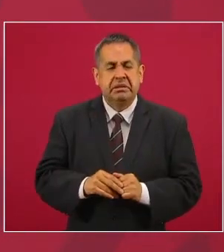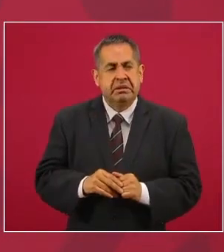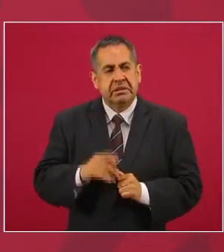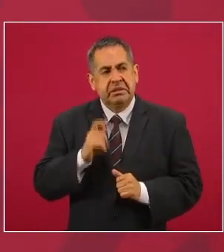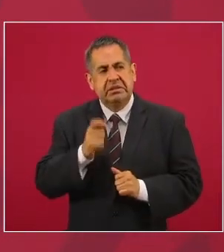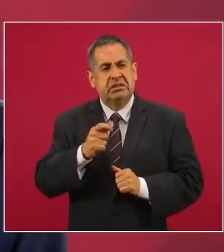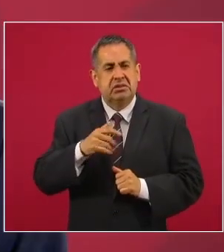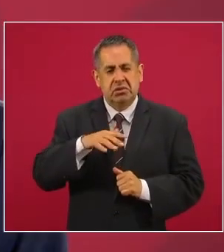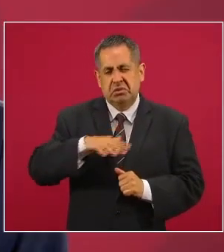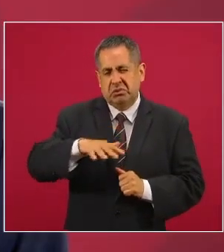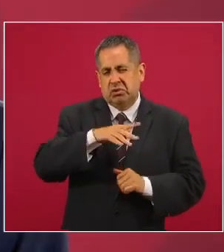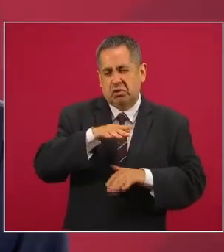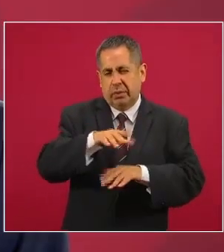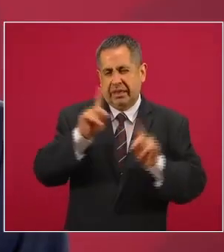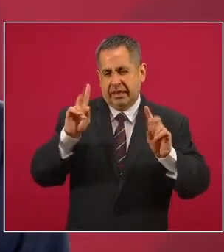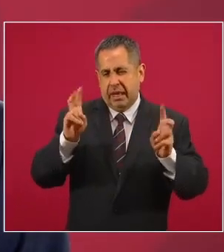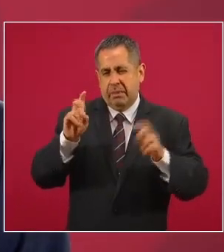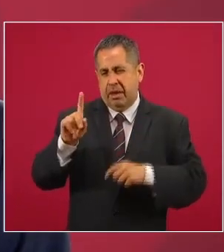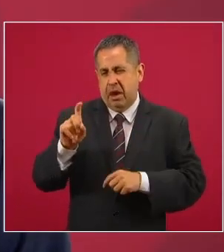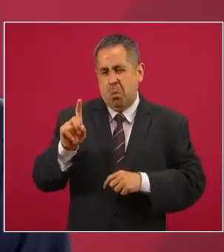prevalece